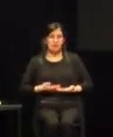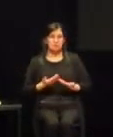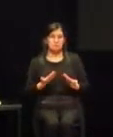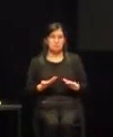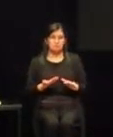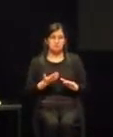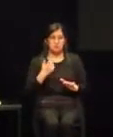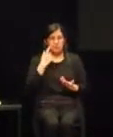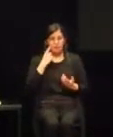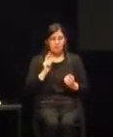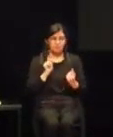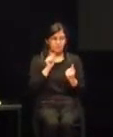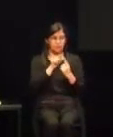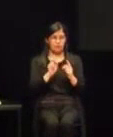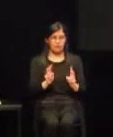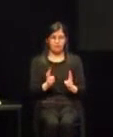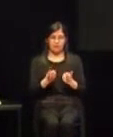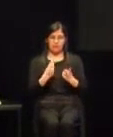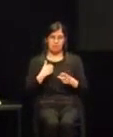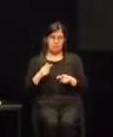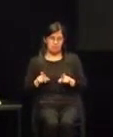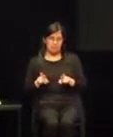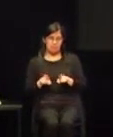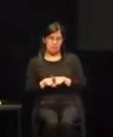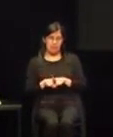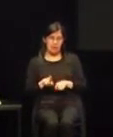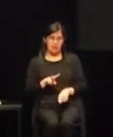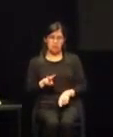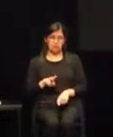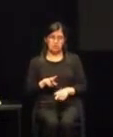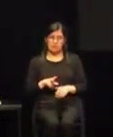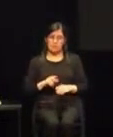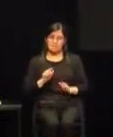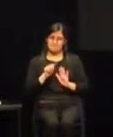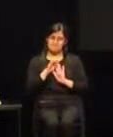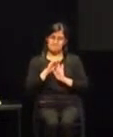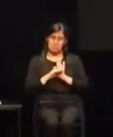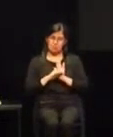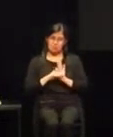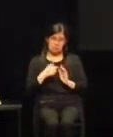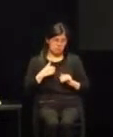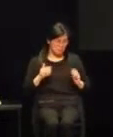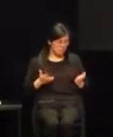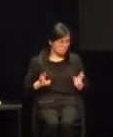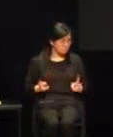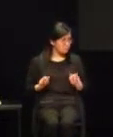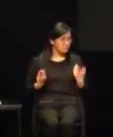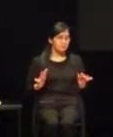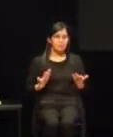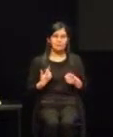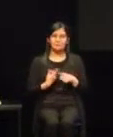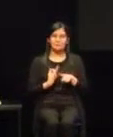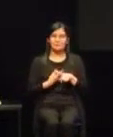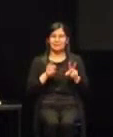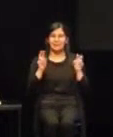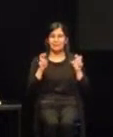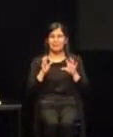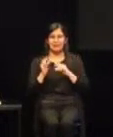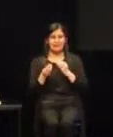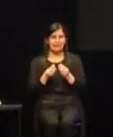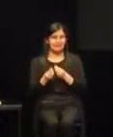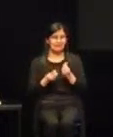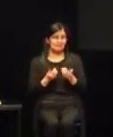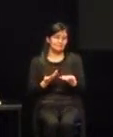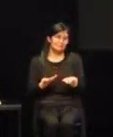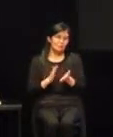las proyecciones de vida que teníamos con mi hermana eran muy bajas. Y aquí me ven, hablando de calidad, así que